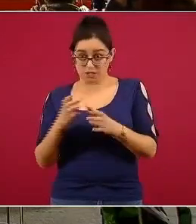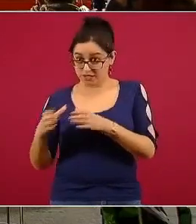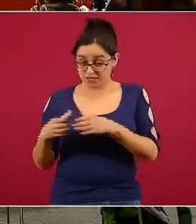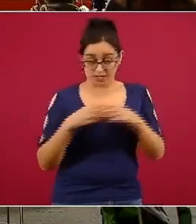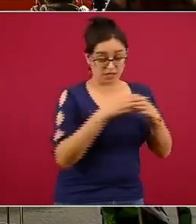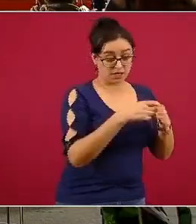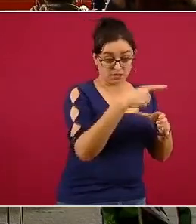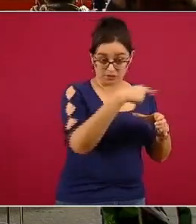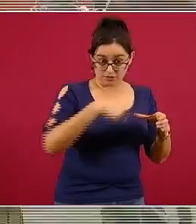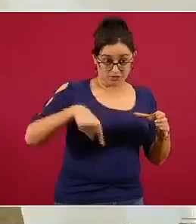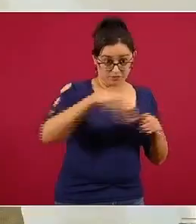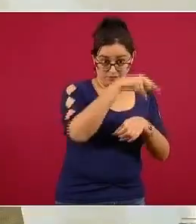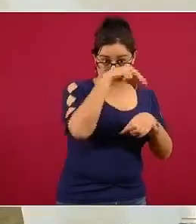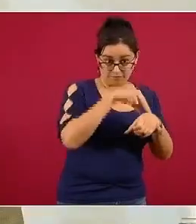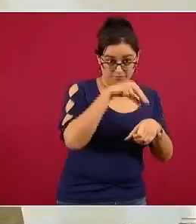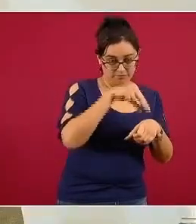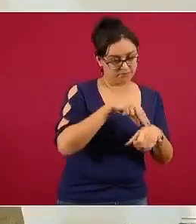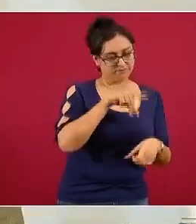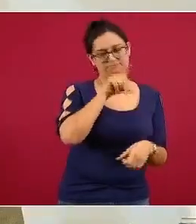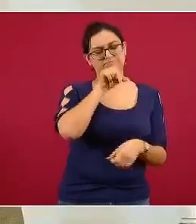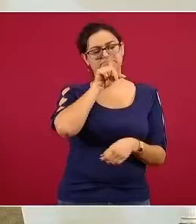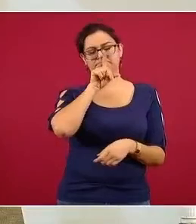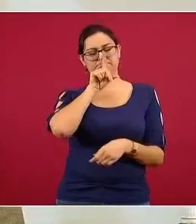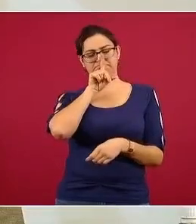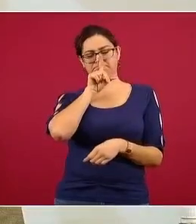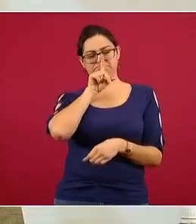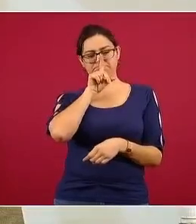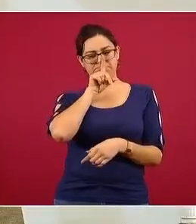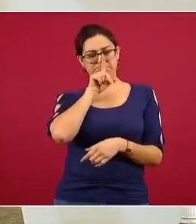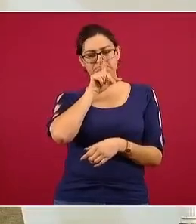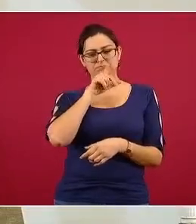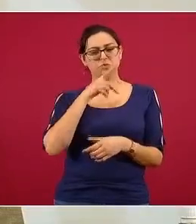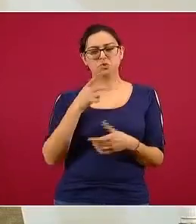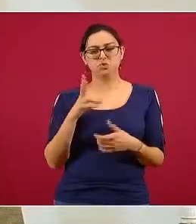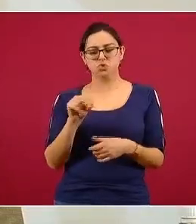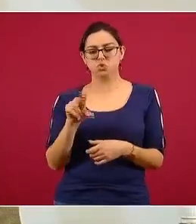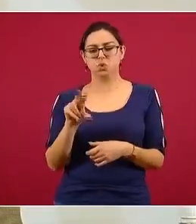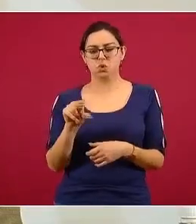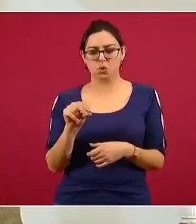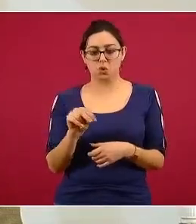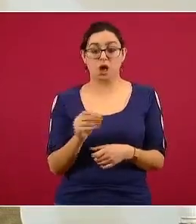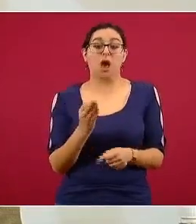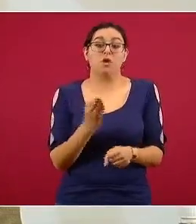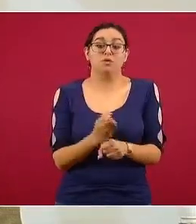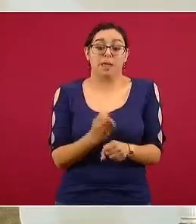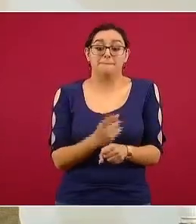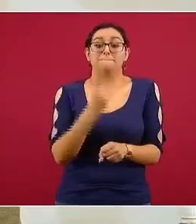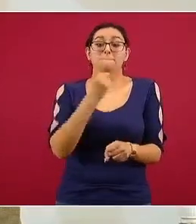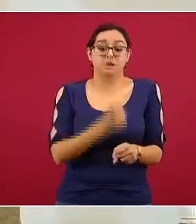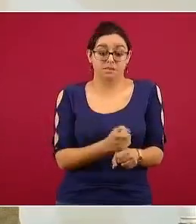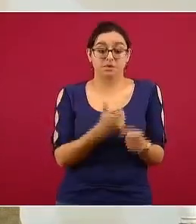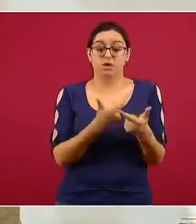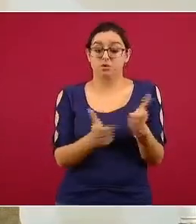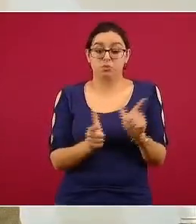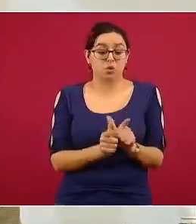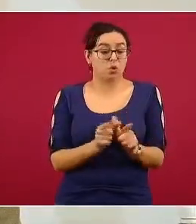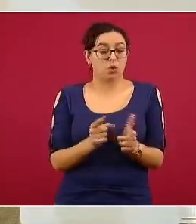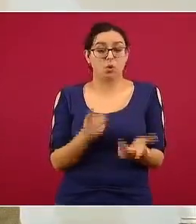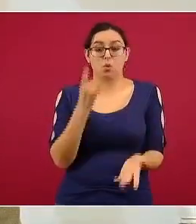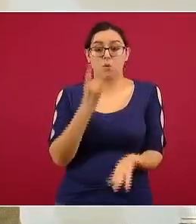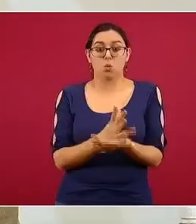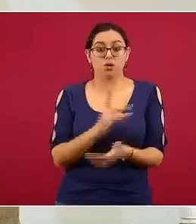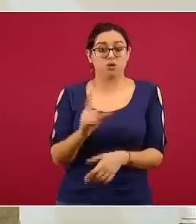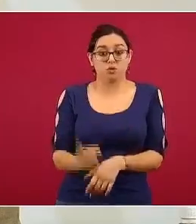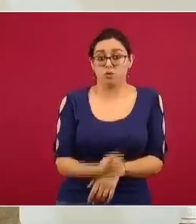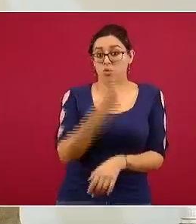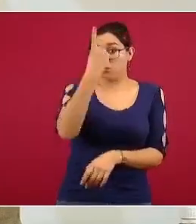seleccionando solamente para los médicos o personal de salud, sino que en esta primera fase es la única vacuna que tenemos